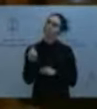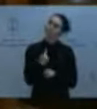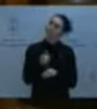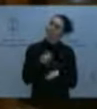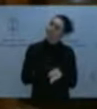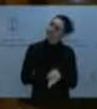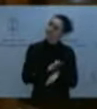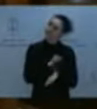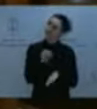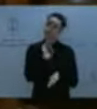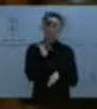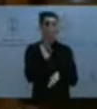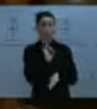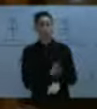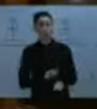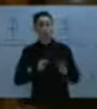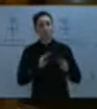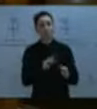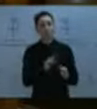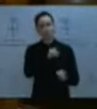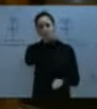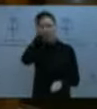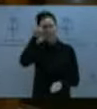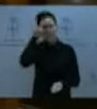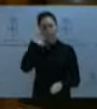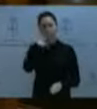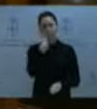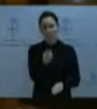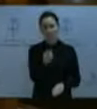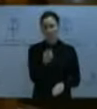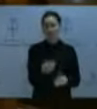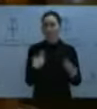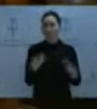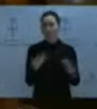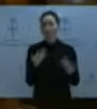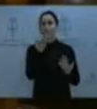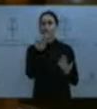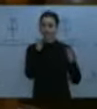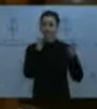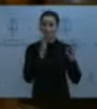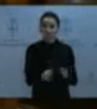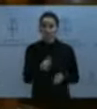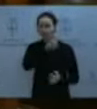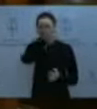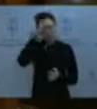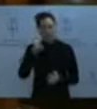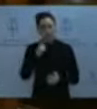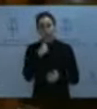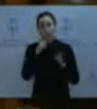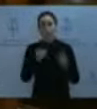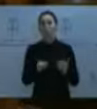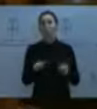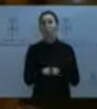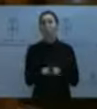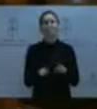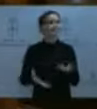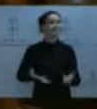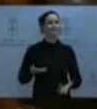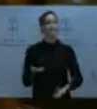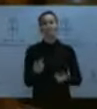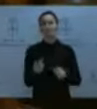Europa, sobre todo si el Gobierno central presenta primero, como en el cuento de Pedro y el Lobo, que la cosa está fatal, que nos van a quitar el